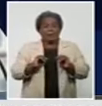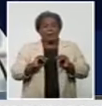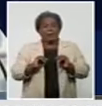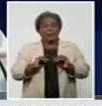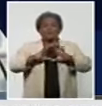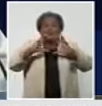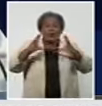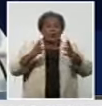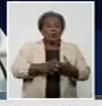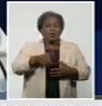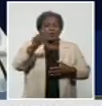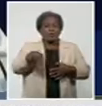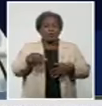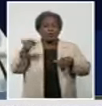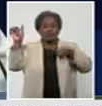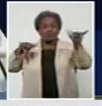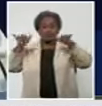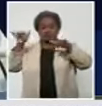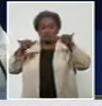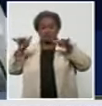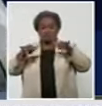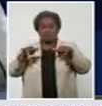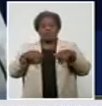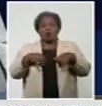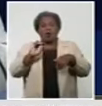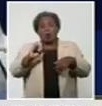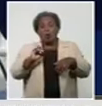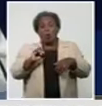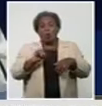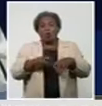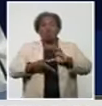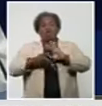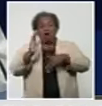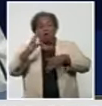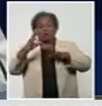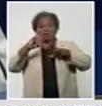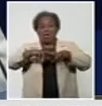personas que van a viajar o salen de La Habana a una reservación